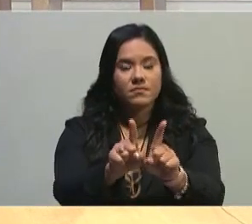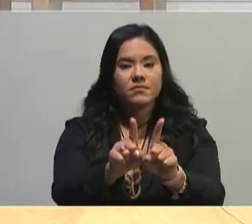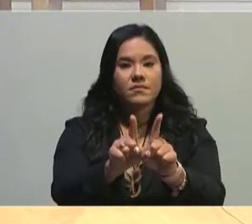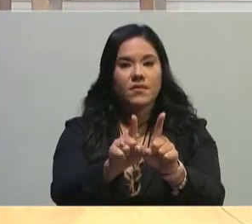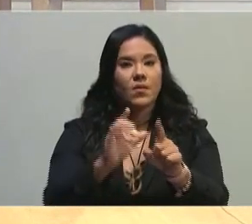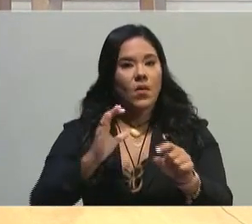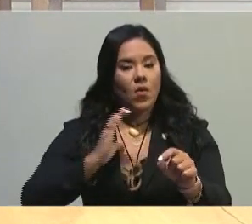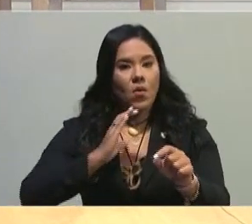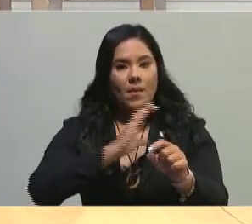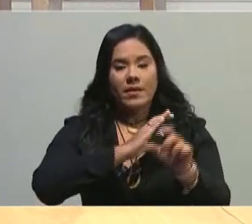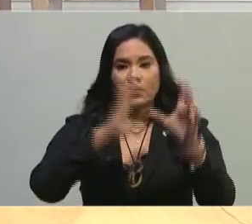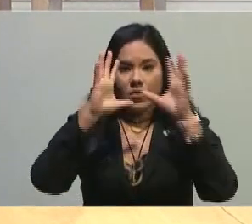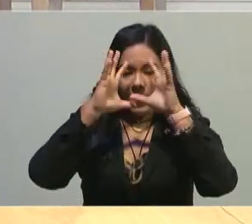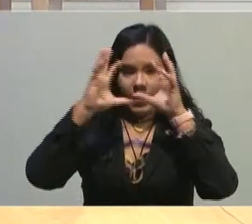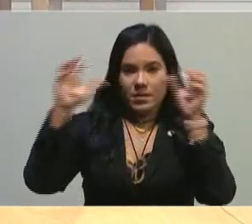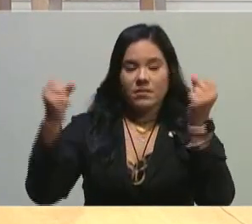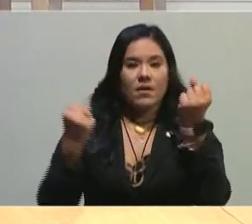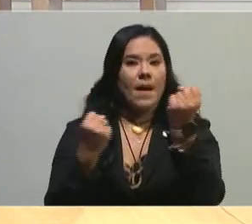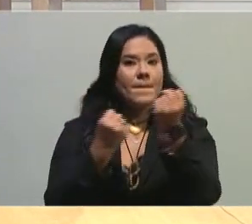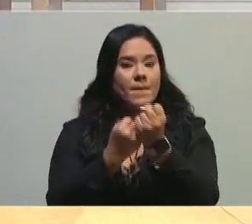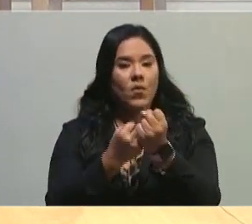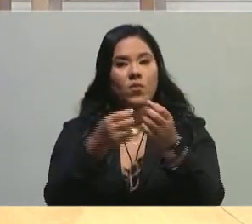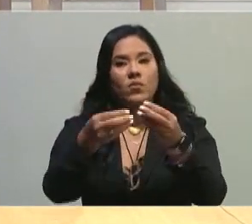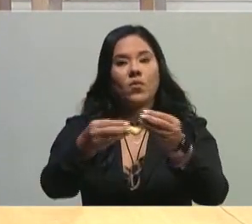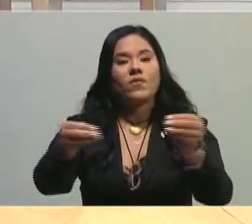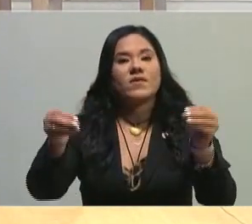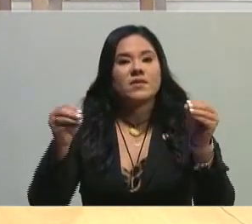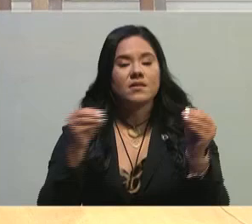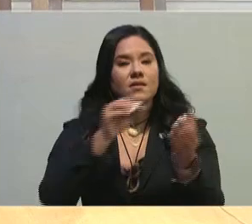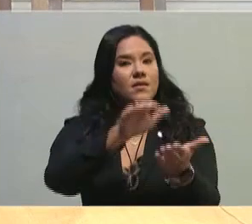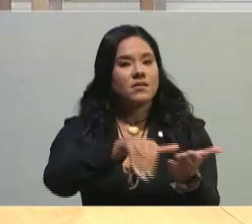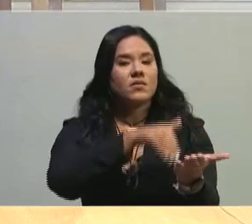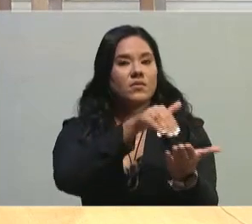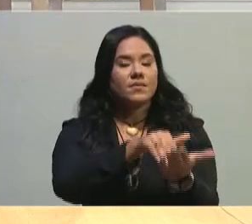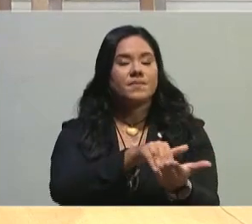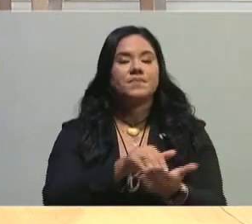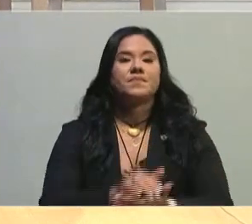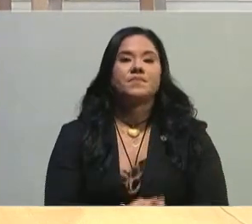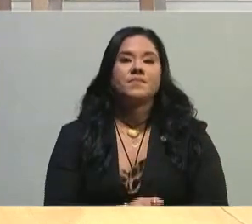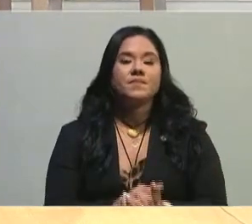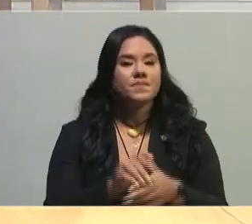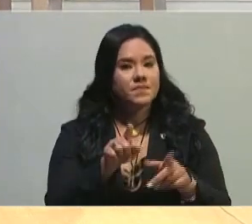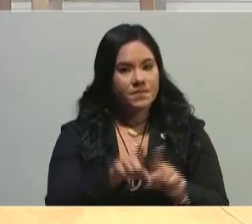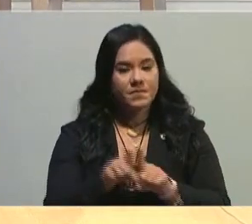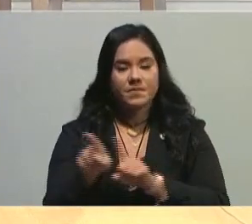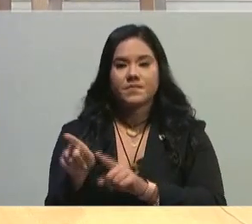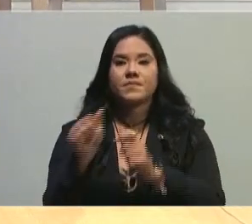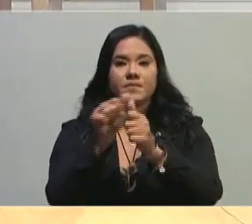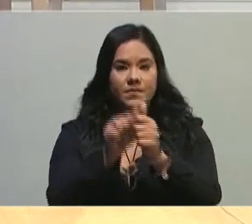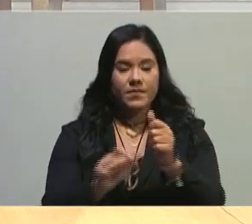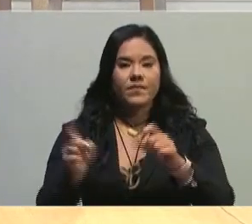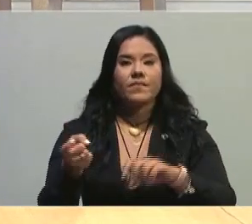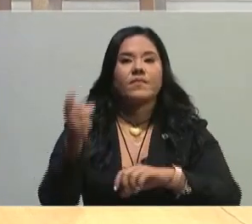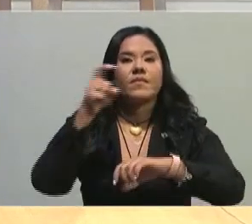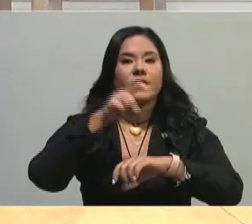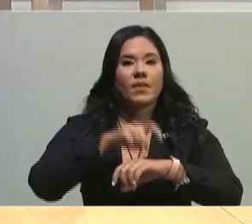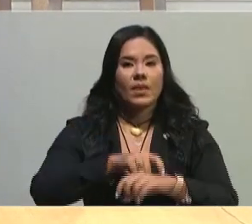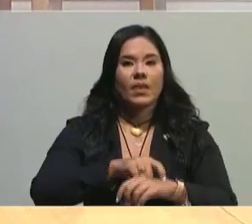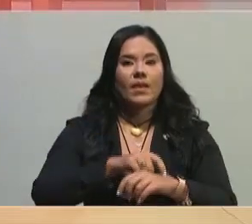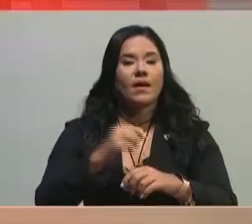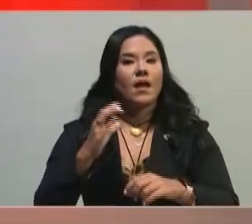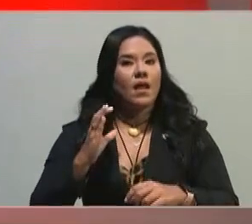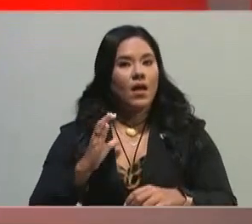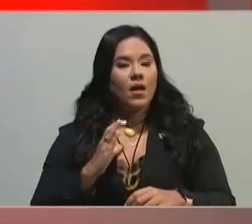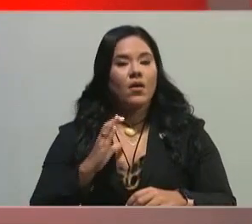la comisión presidencial o a las oficinas sectoriales también cada vez que hay cualquier situación pues la